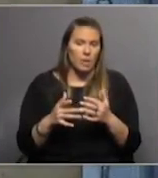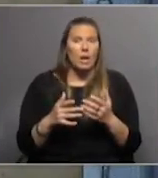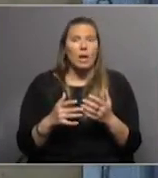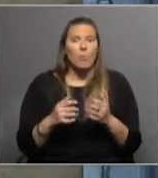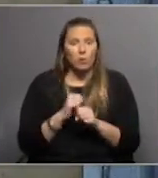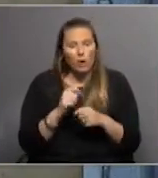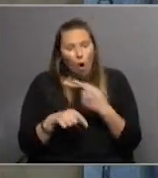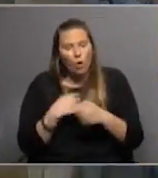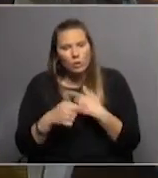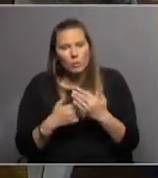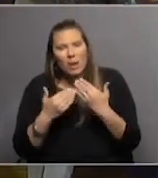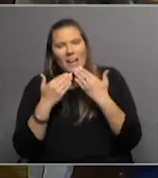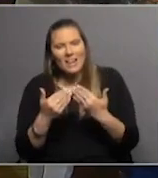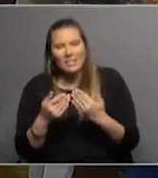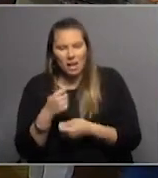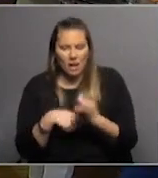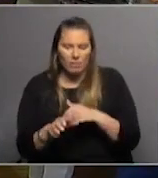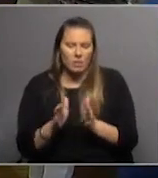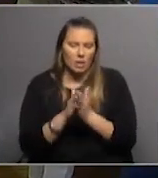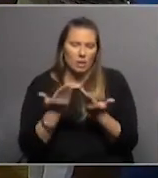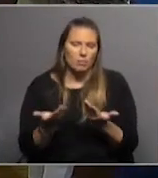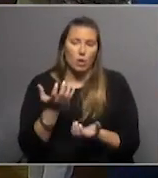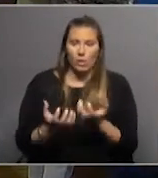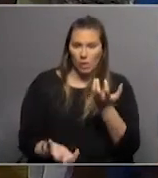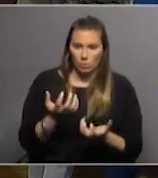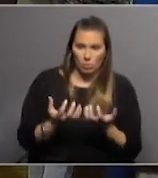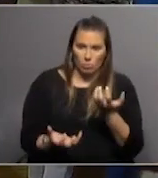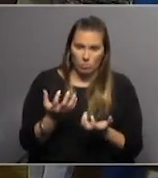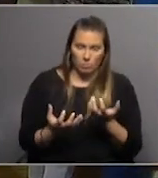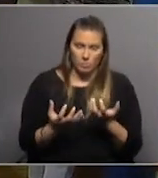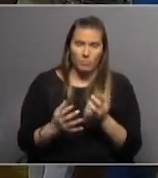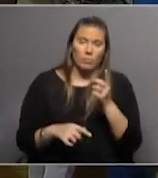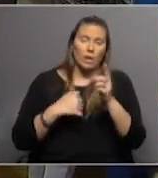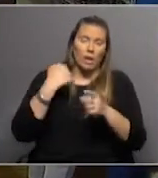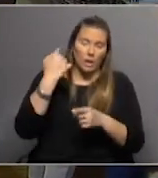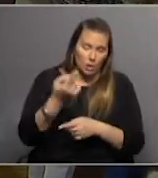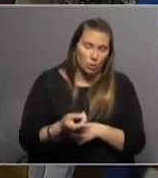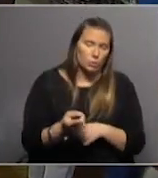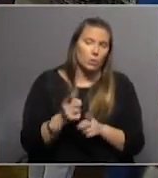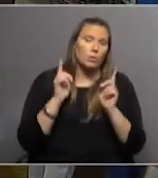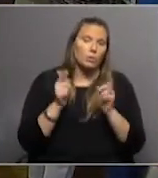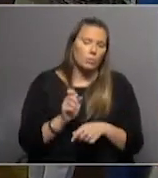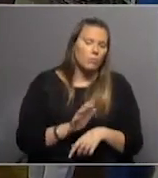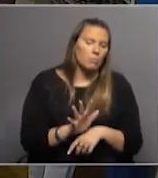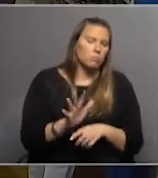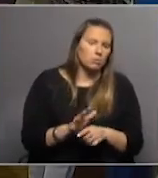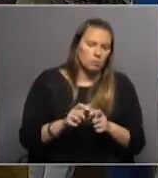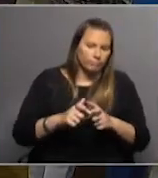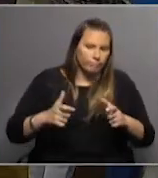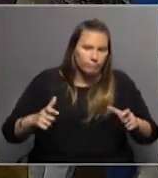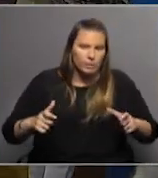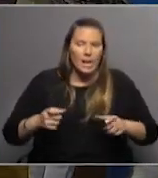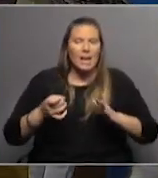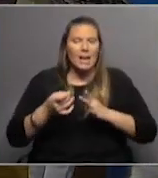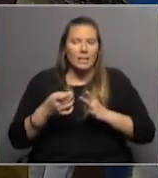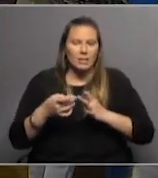sobrevivieron gracias a los libros de gastronomía. Y después, el otro género que es impactante lo que ha crecido y la calidad que